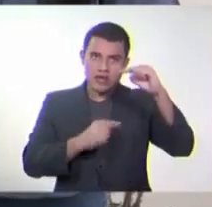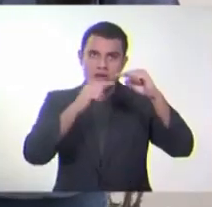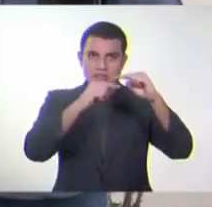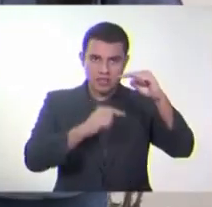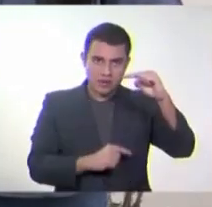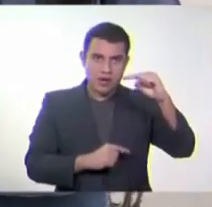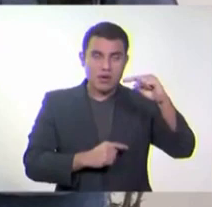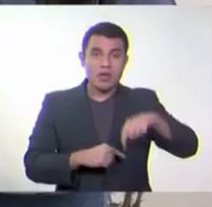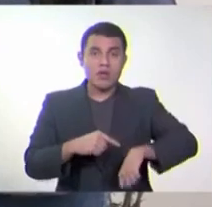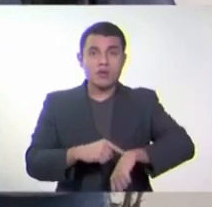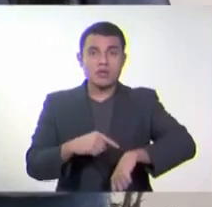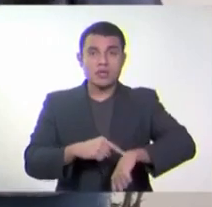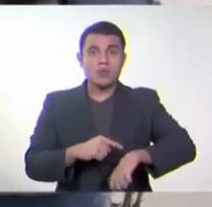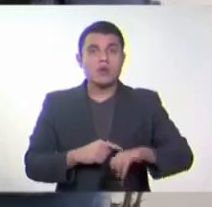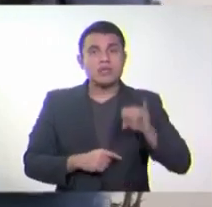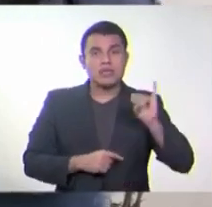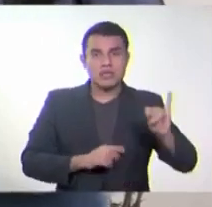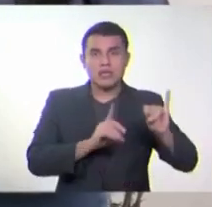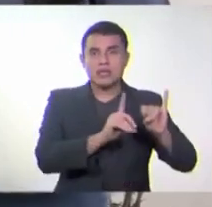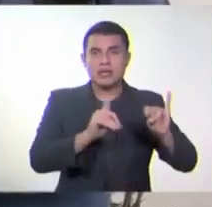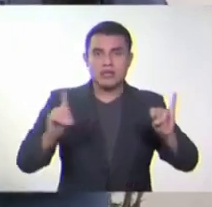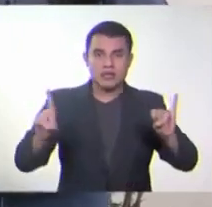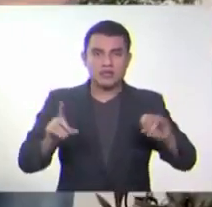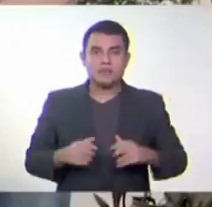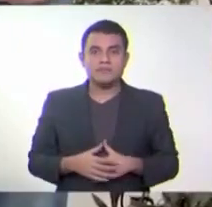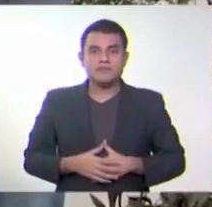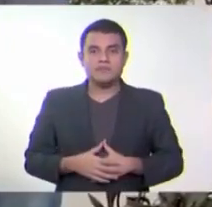en un periodo de izquierda a derecha.